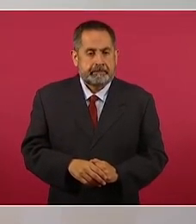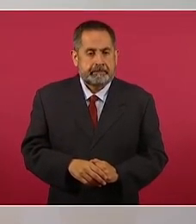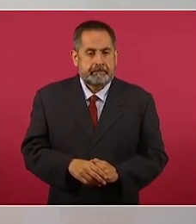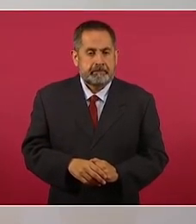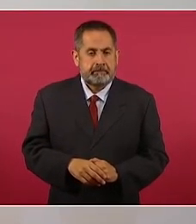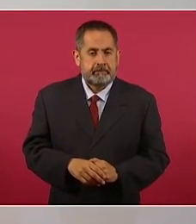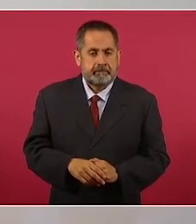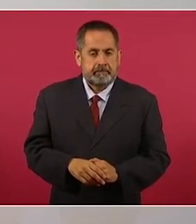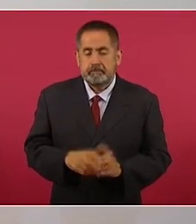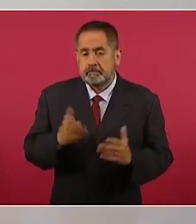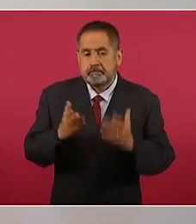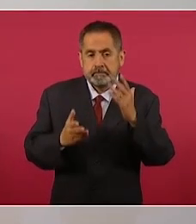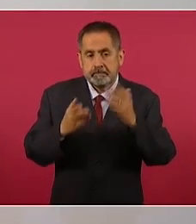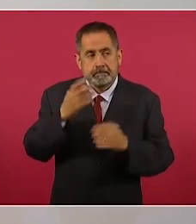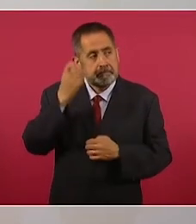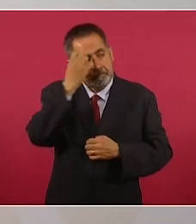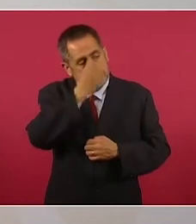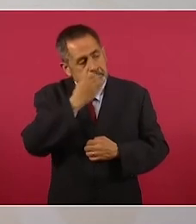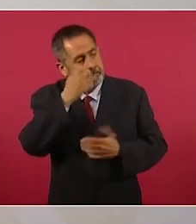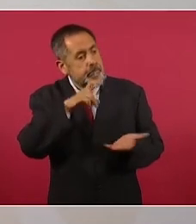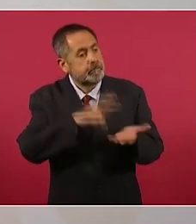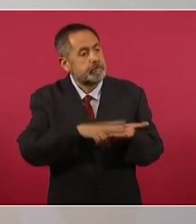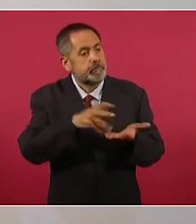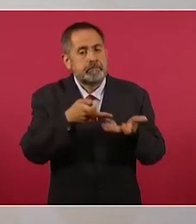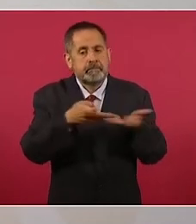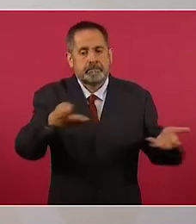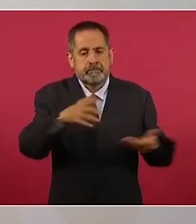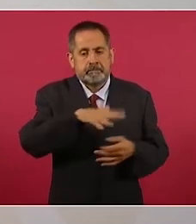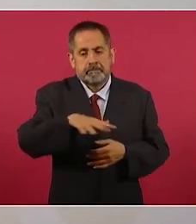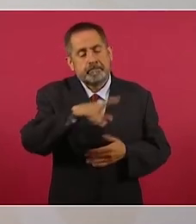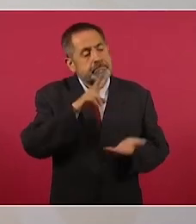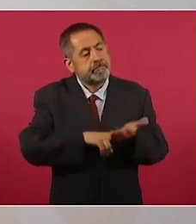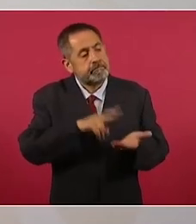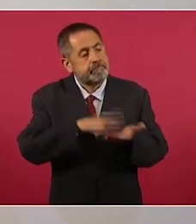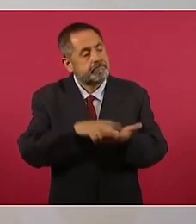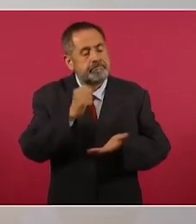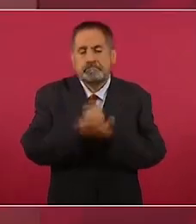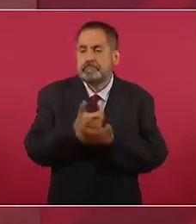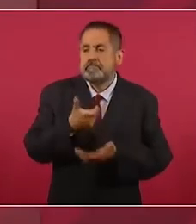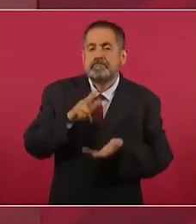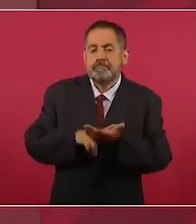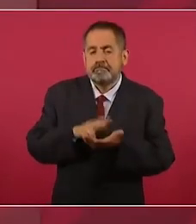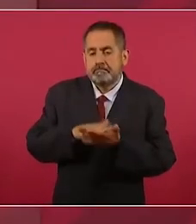de acuerdo al avalúo que se tiene que hacer,